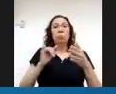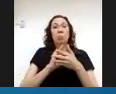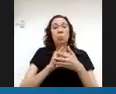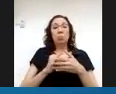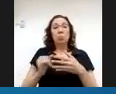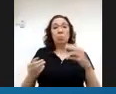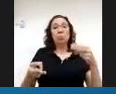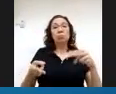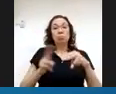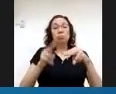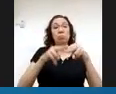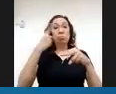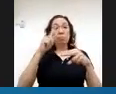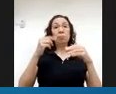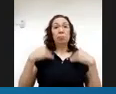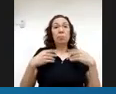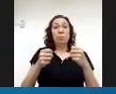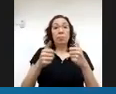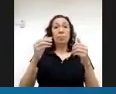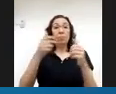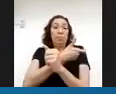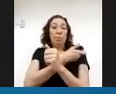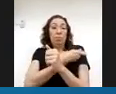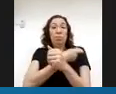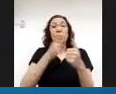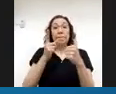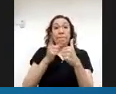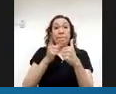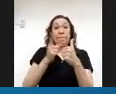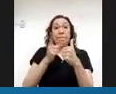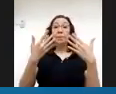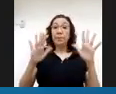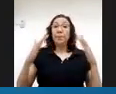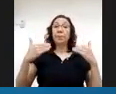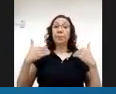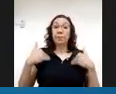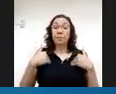vacuna. En primer lugar, es que ya se tenía